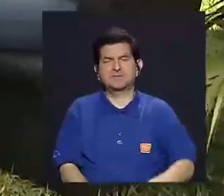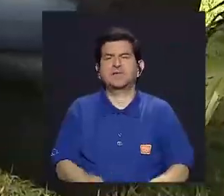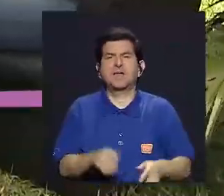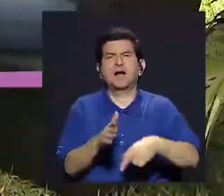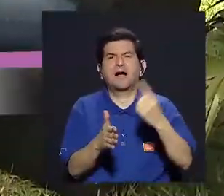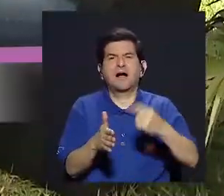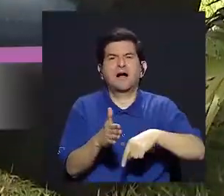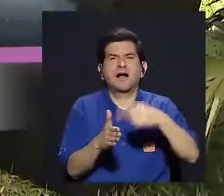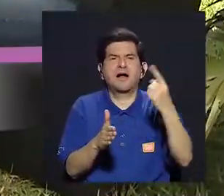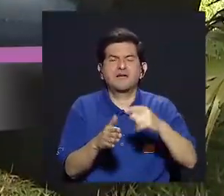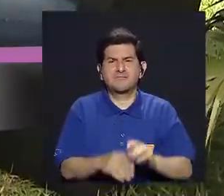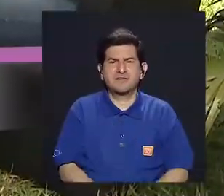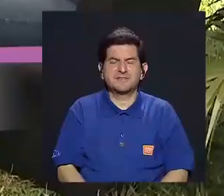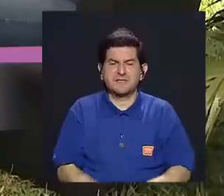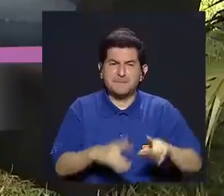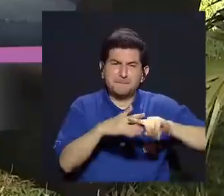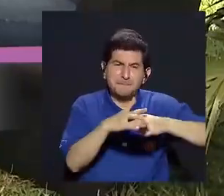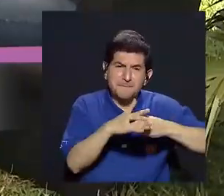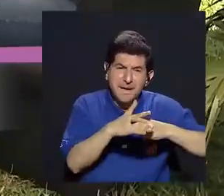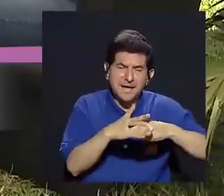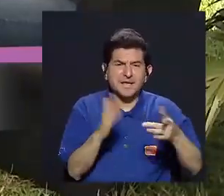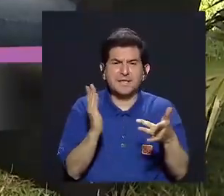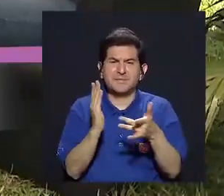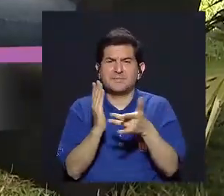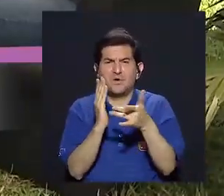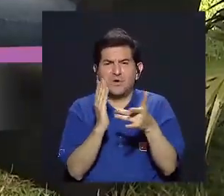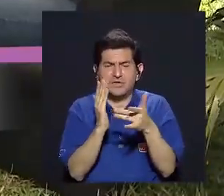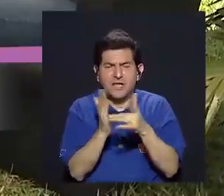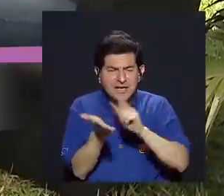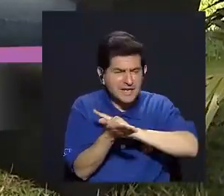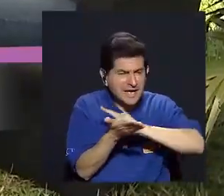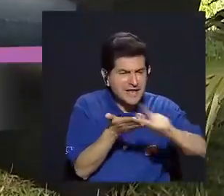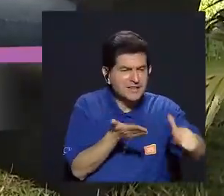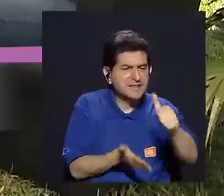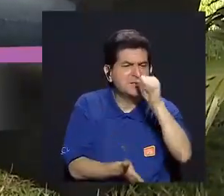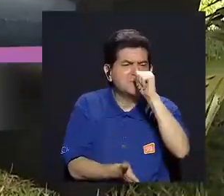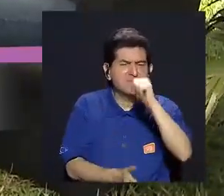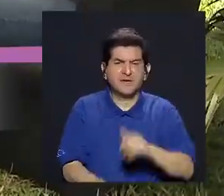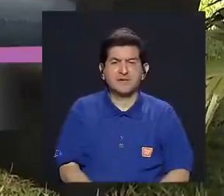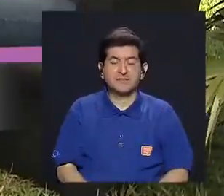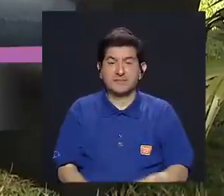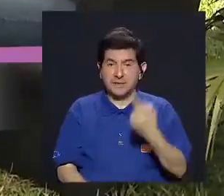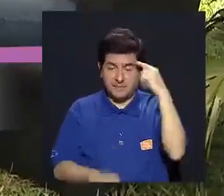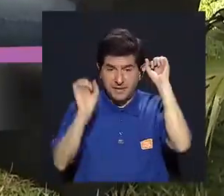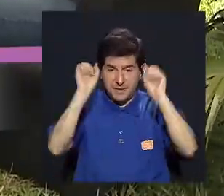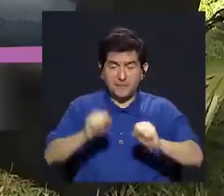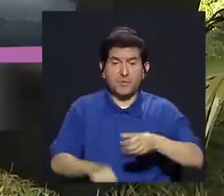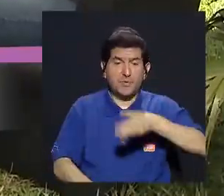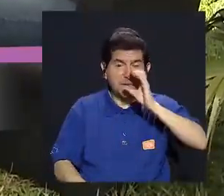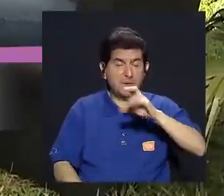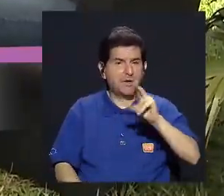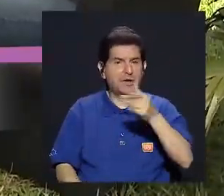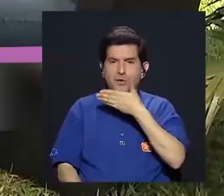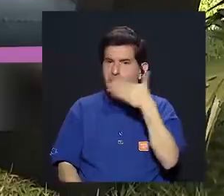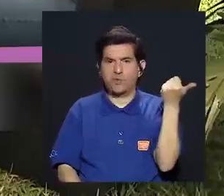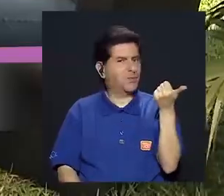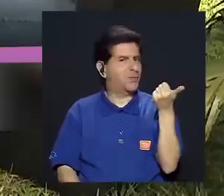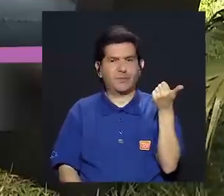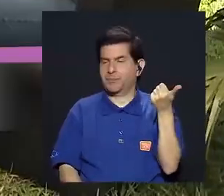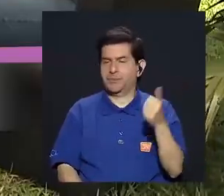veces los mecanismos de las técnicas de desinfección del agua para hacerla potable no son los mejores